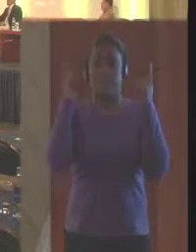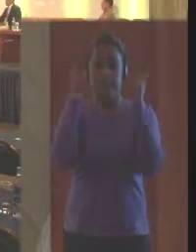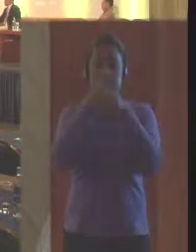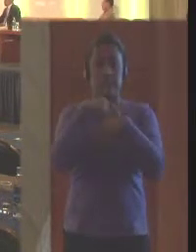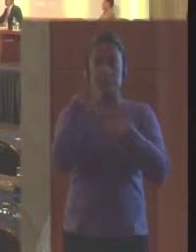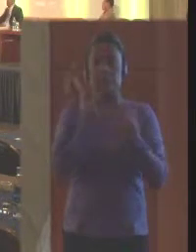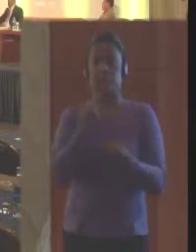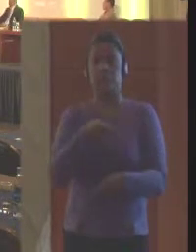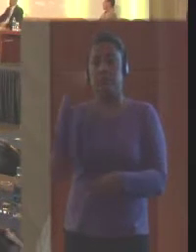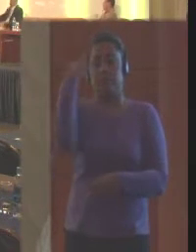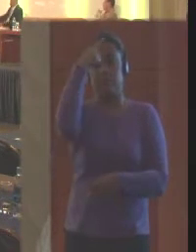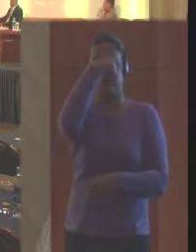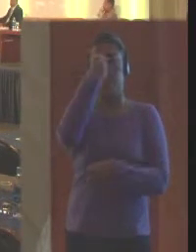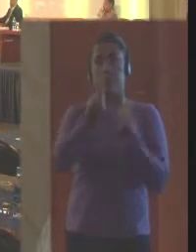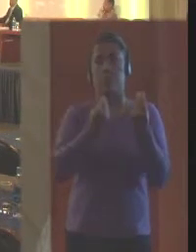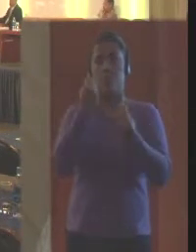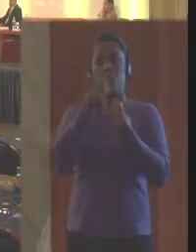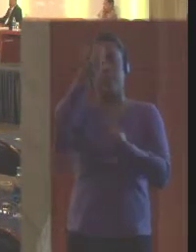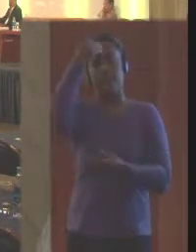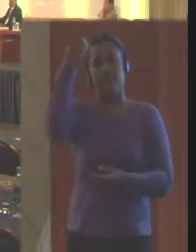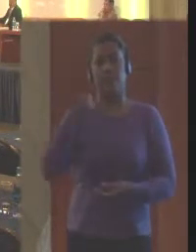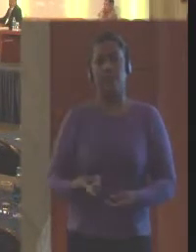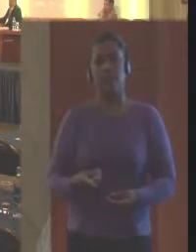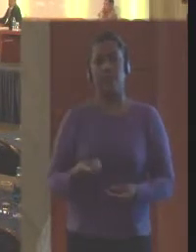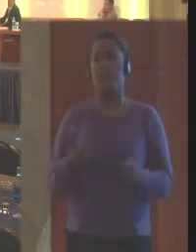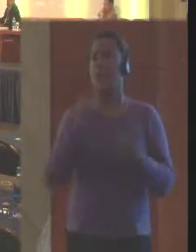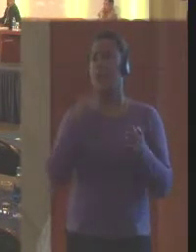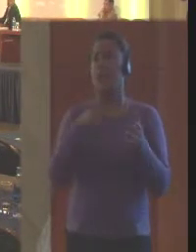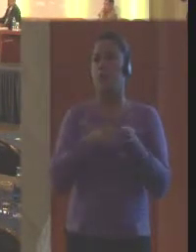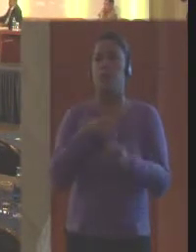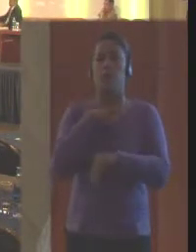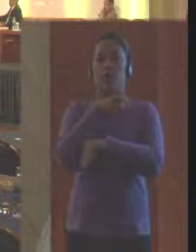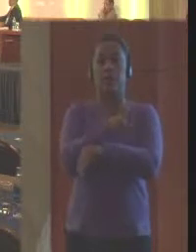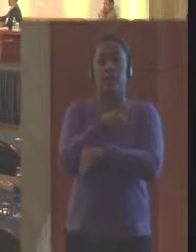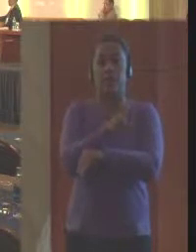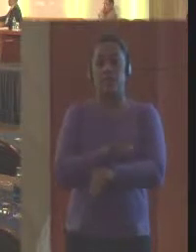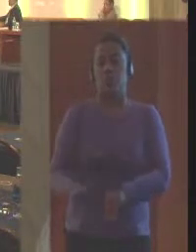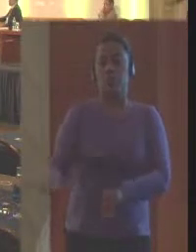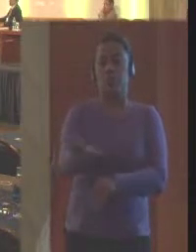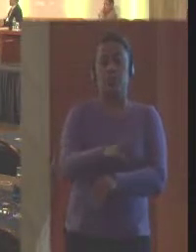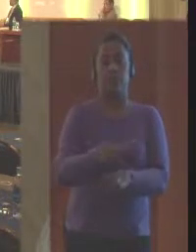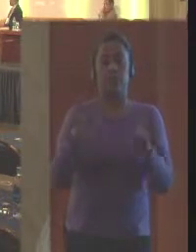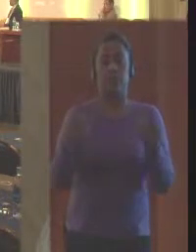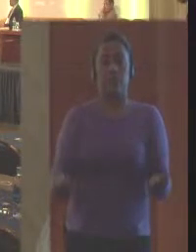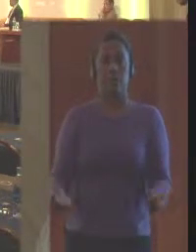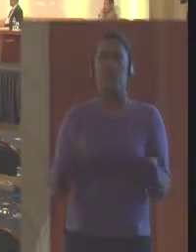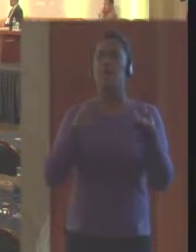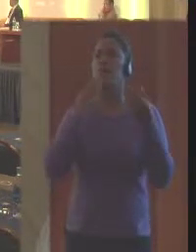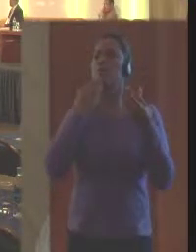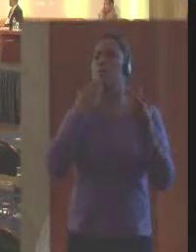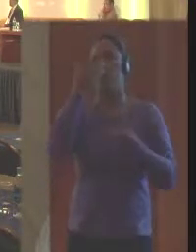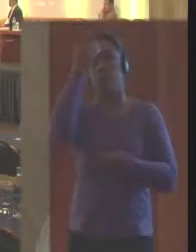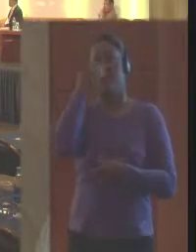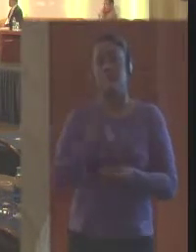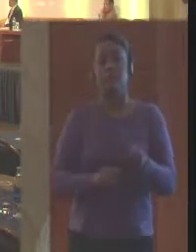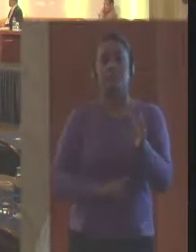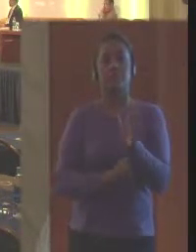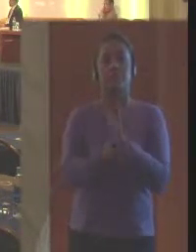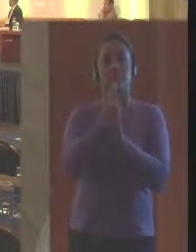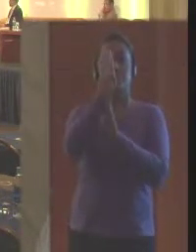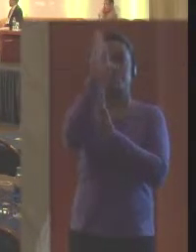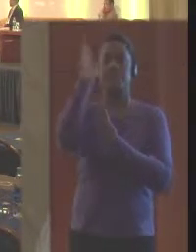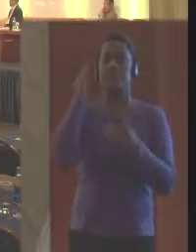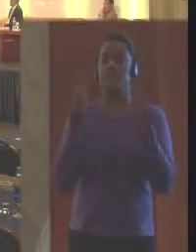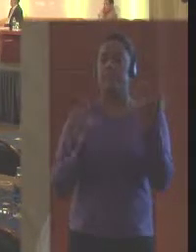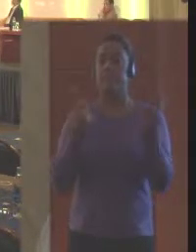decisiones en el tema del ordenamiento territorial y decisiones en el desarrollo, que